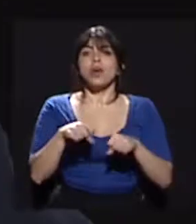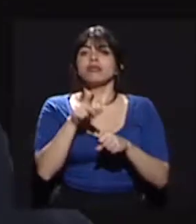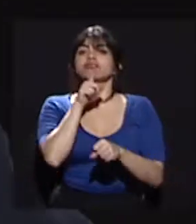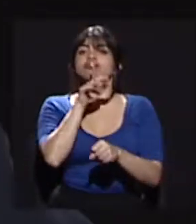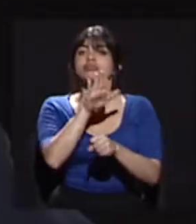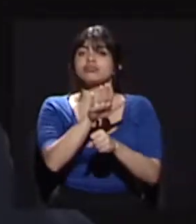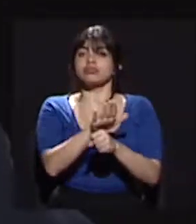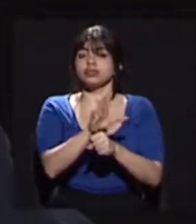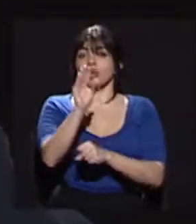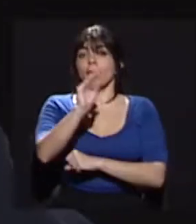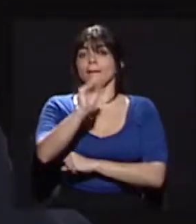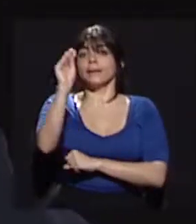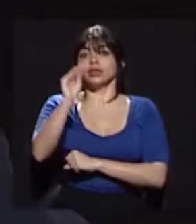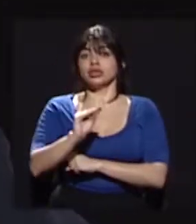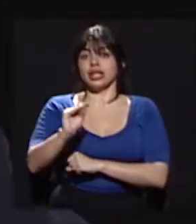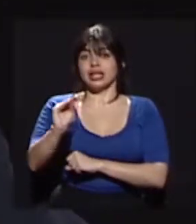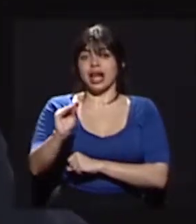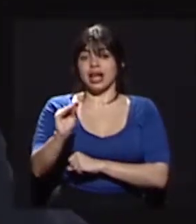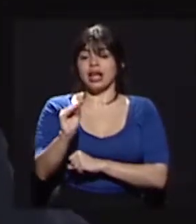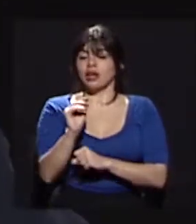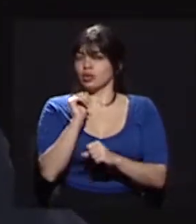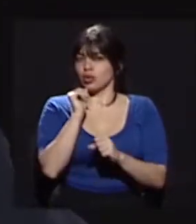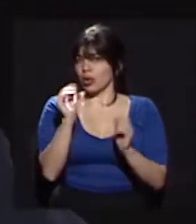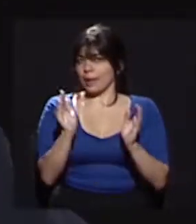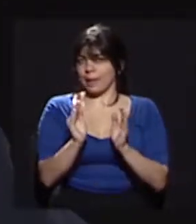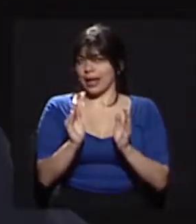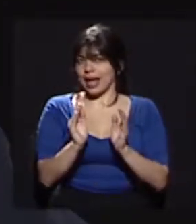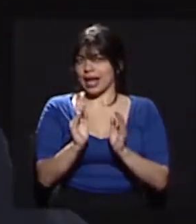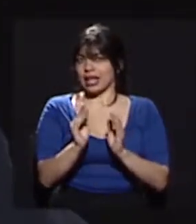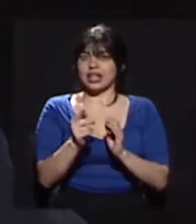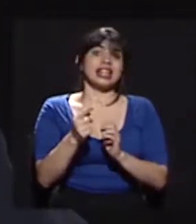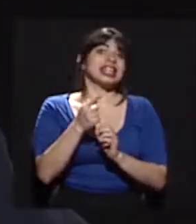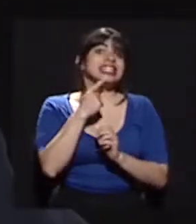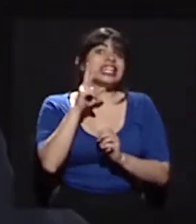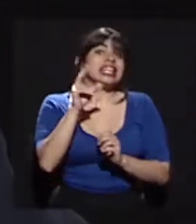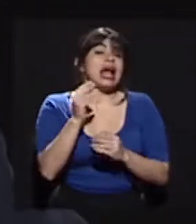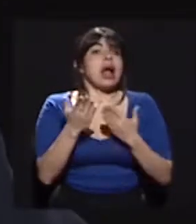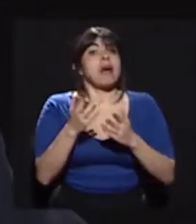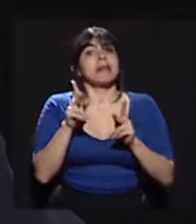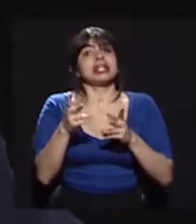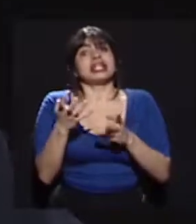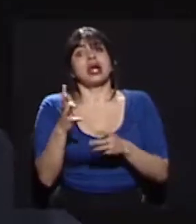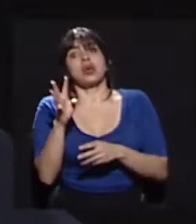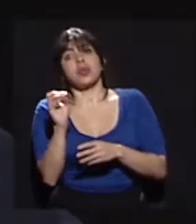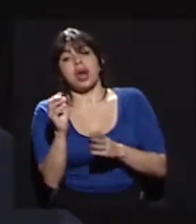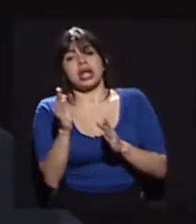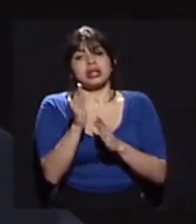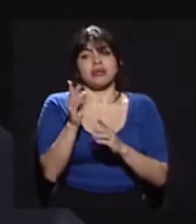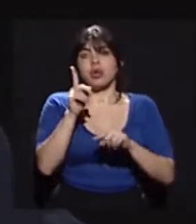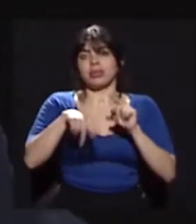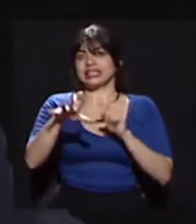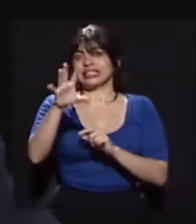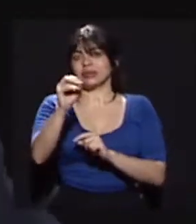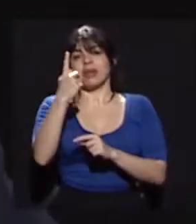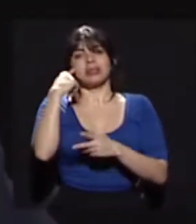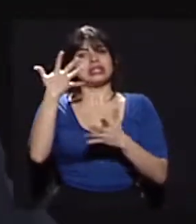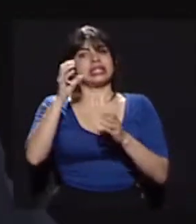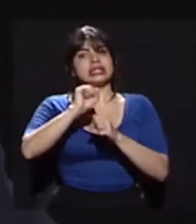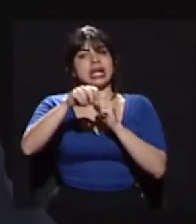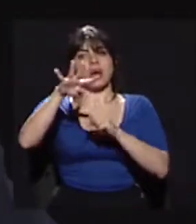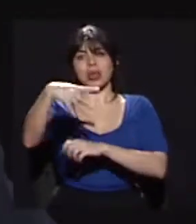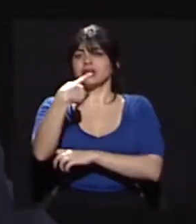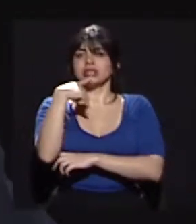que un porcentaje que no es pequeño dice 30 pero alguna gente quiere que sea 40 no podrá ser 50 voy a la sala constitucional